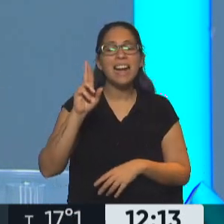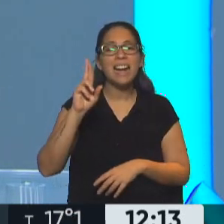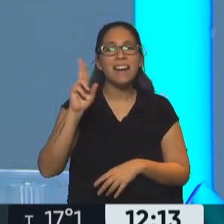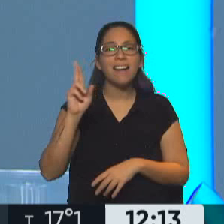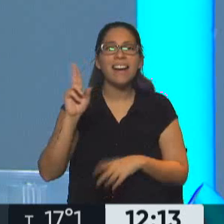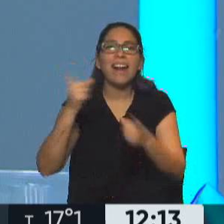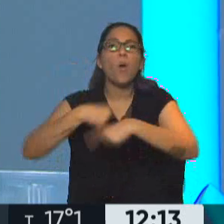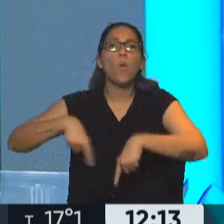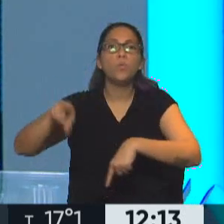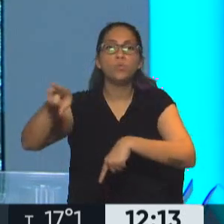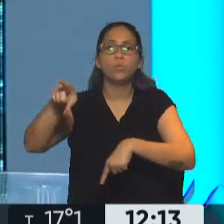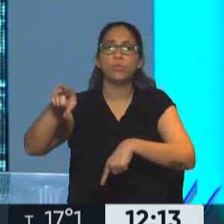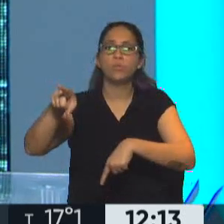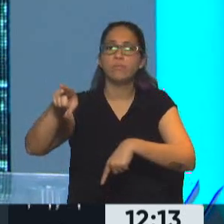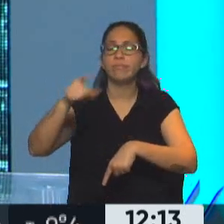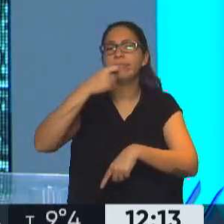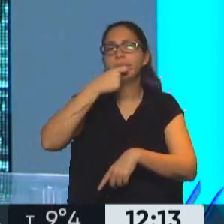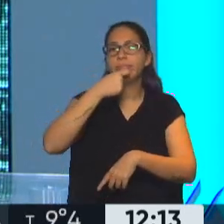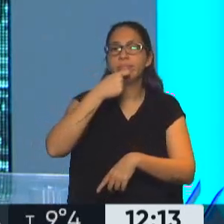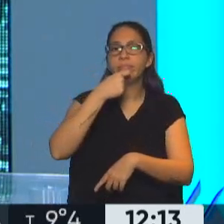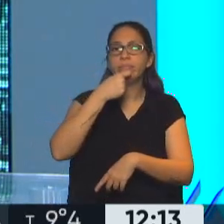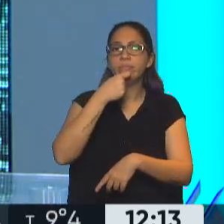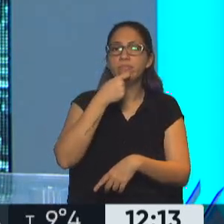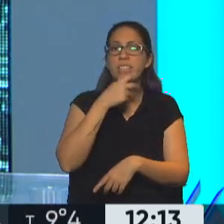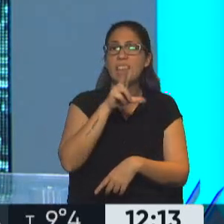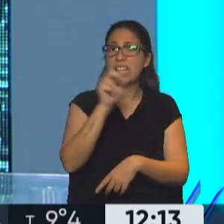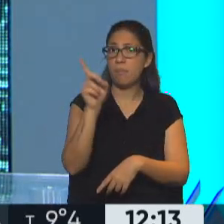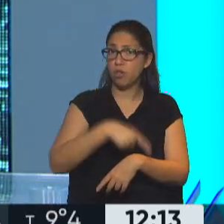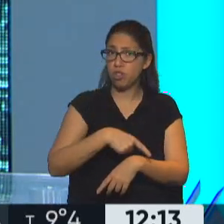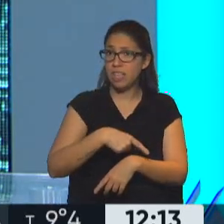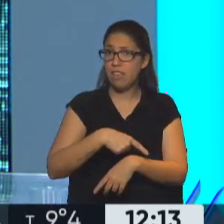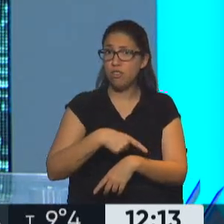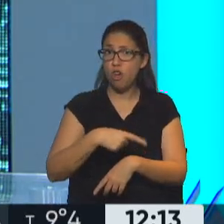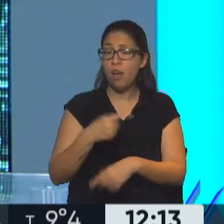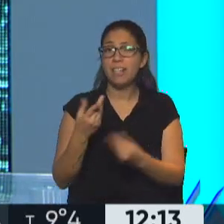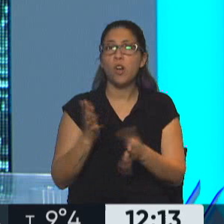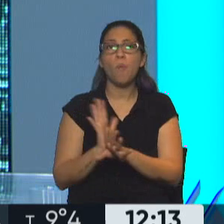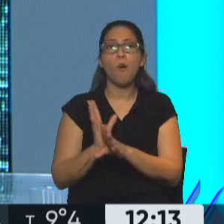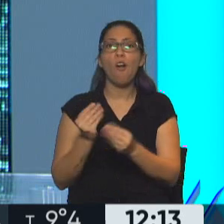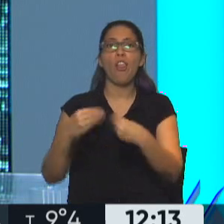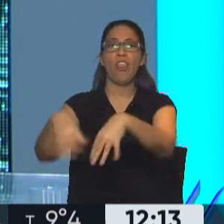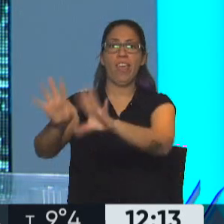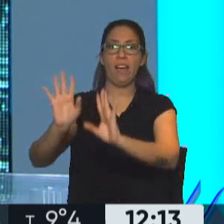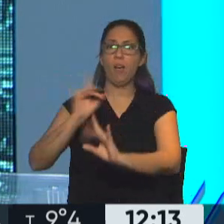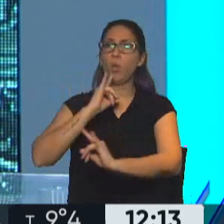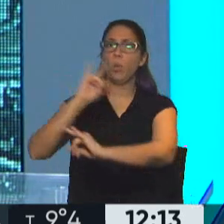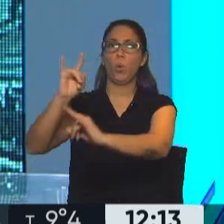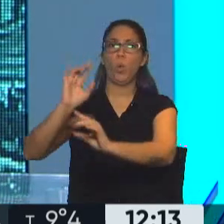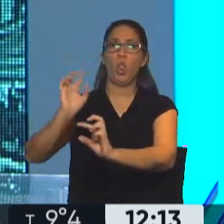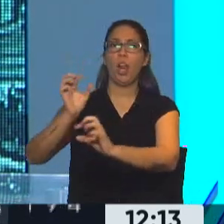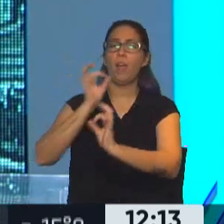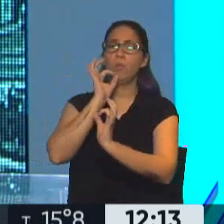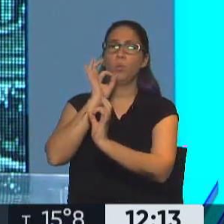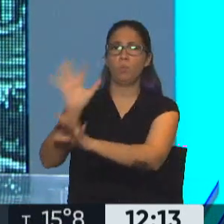ya parte de la oferta que está haciendo el gobierno es renunciar al 30% de esas exportaciones, porque 30% le dejas que lo dolaricen, así